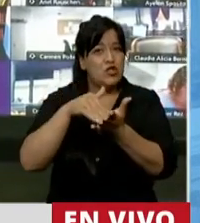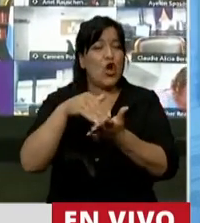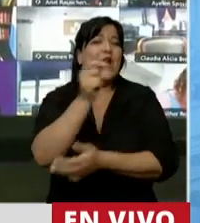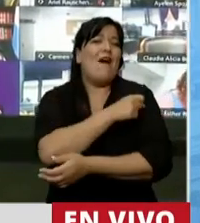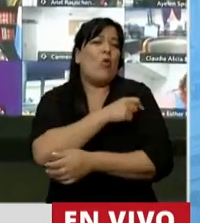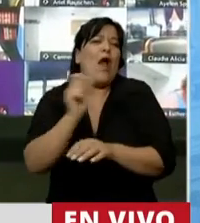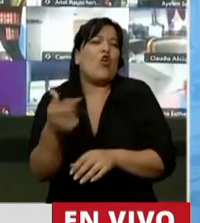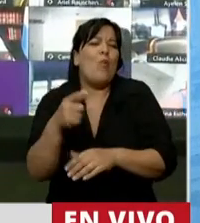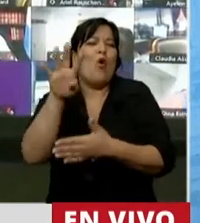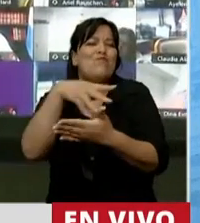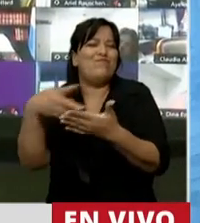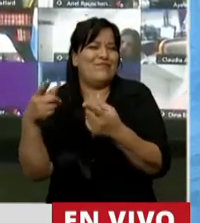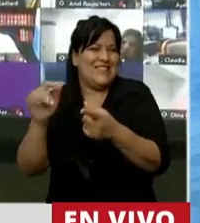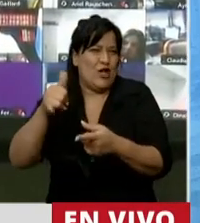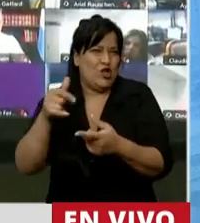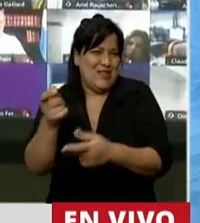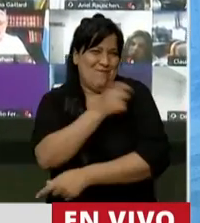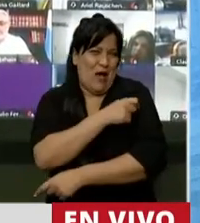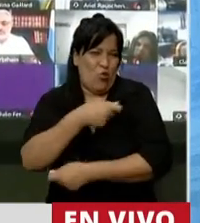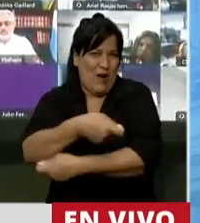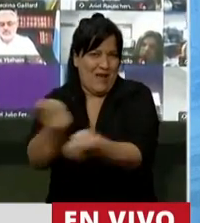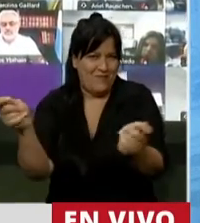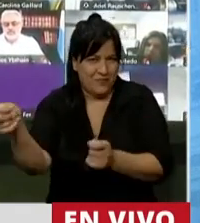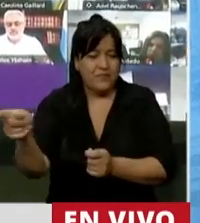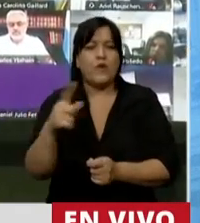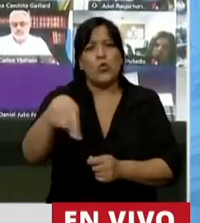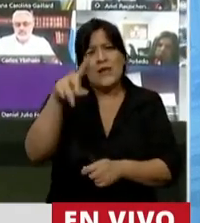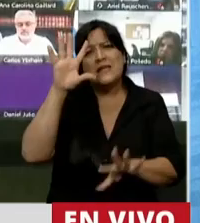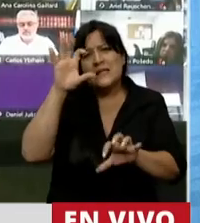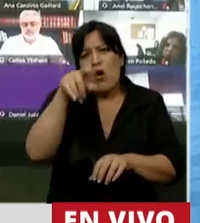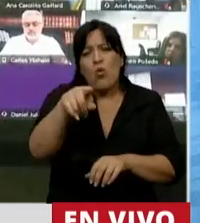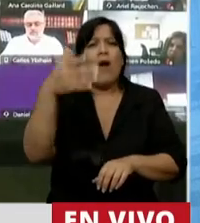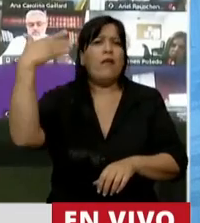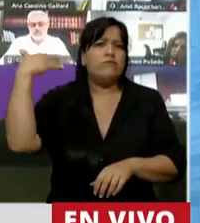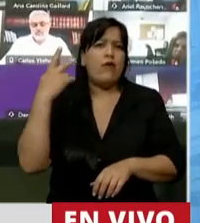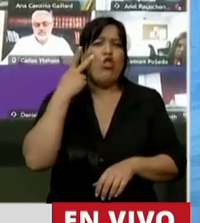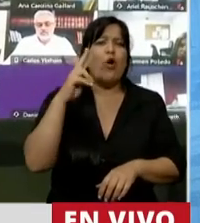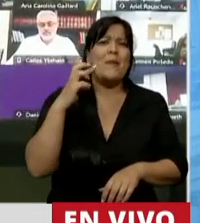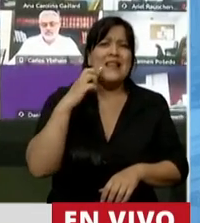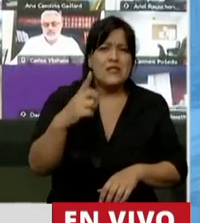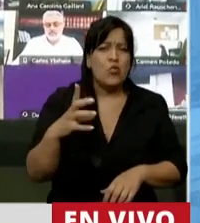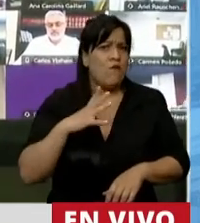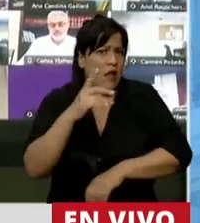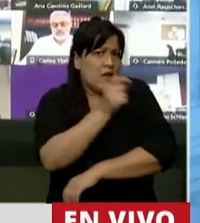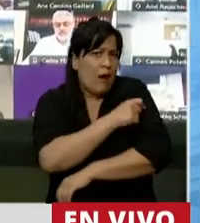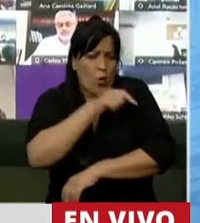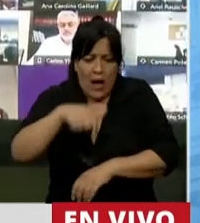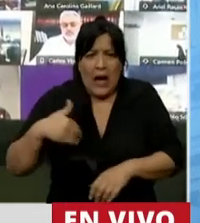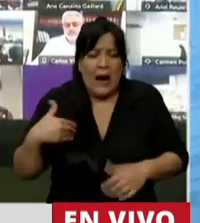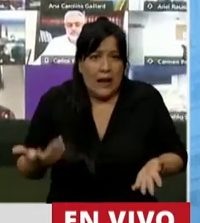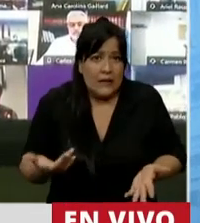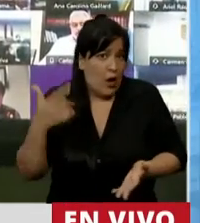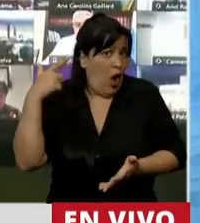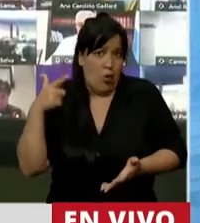calendario. Algunos de ustedes quizá con buena memoria recordarán cómo en el 2019 faltaron vacunas en la Argentina, no